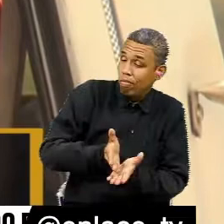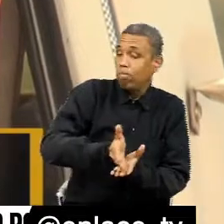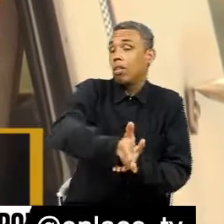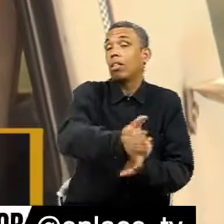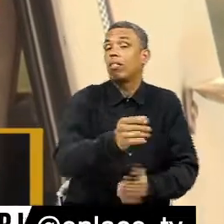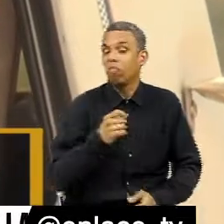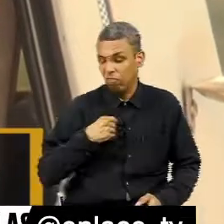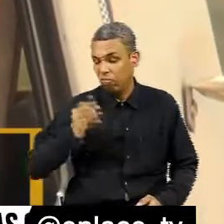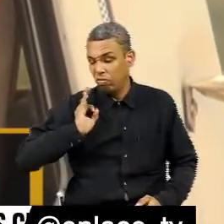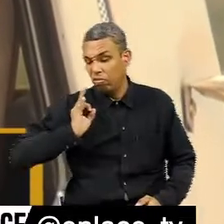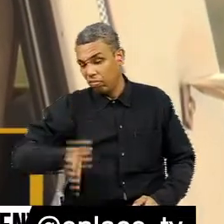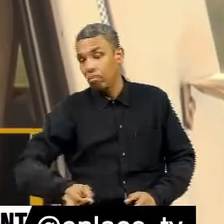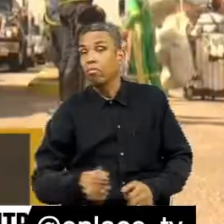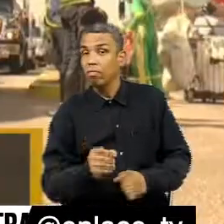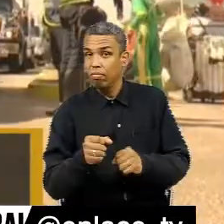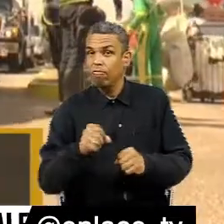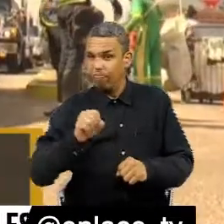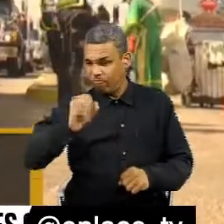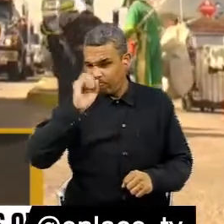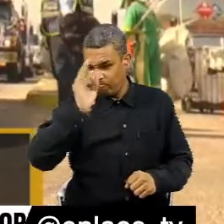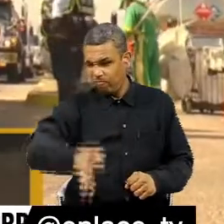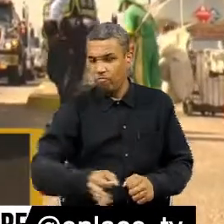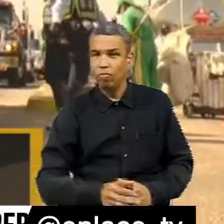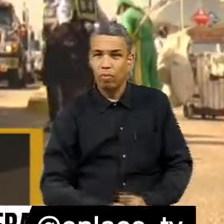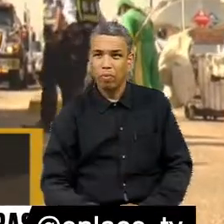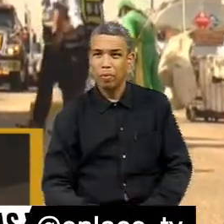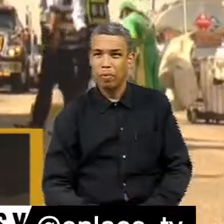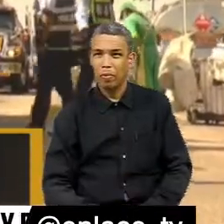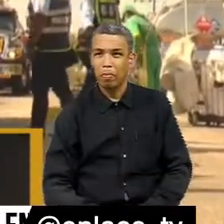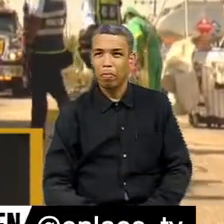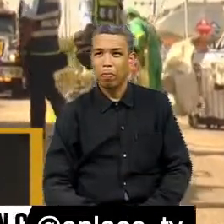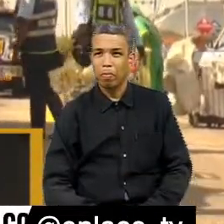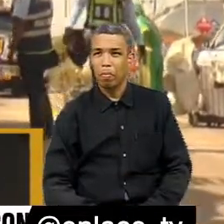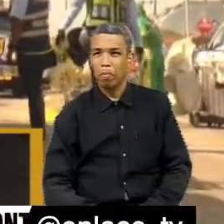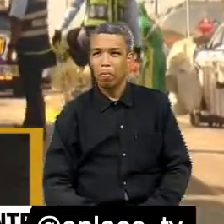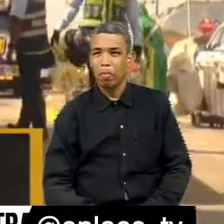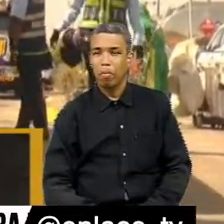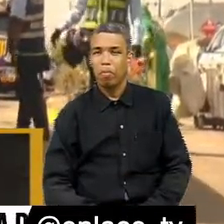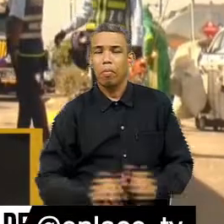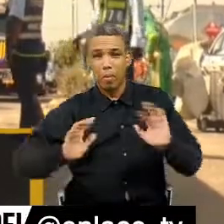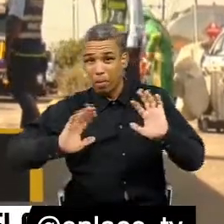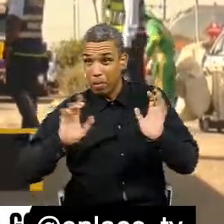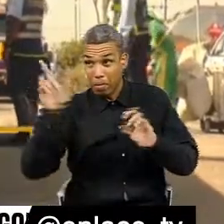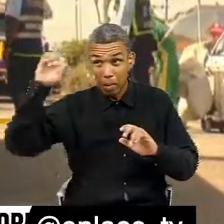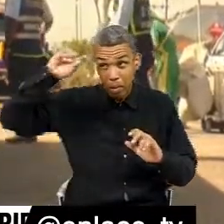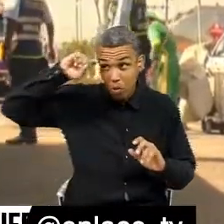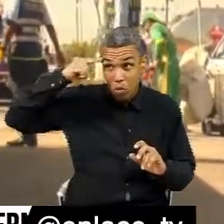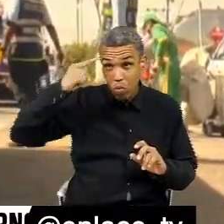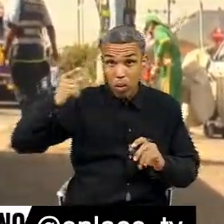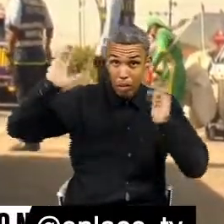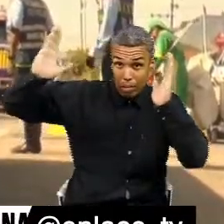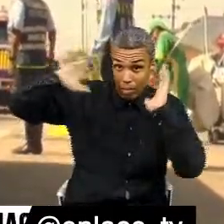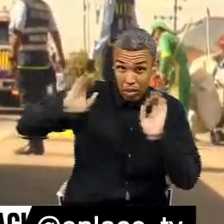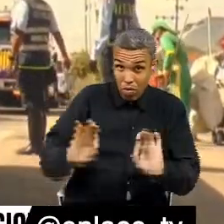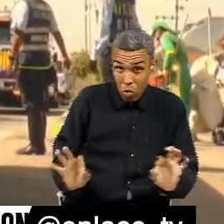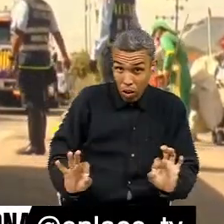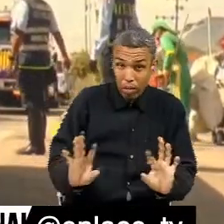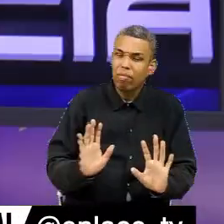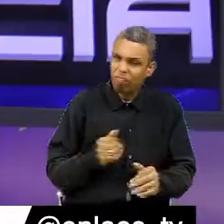presencia que el paro sí existe. Los camioneros han dicho que insistirán en el paro hasta que el gobierno nacional les atienda sus peticiones y reclamos.